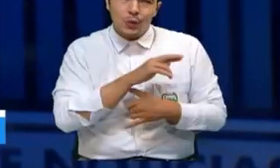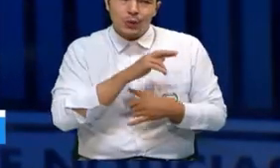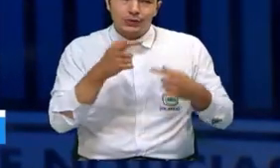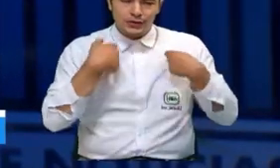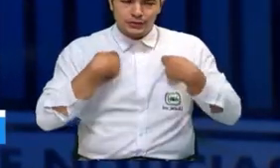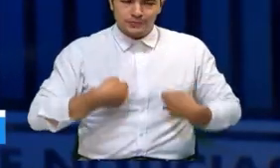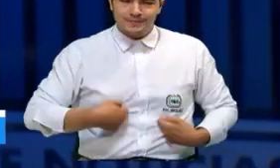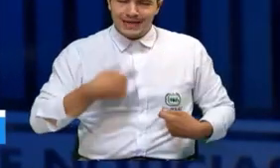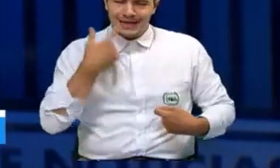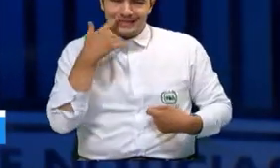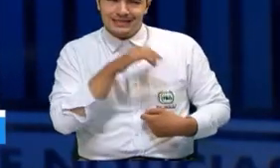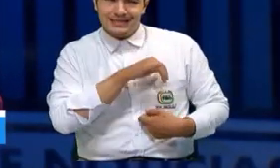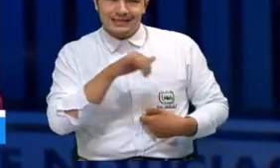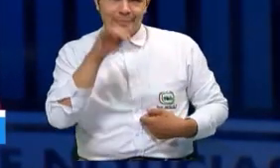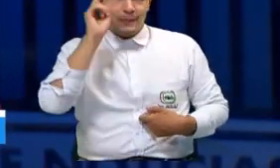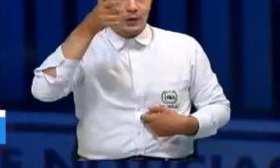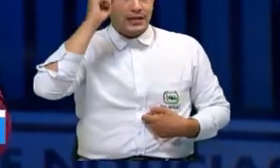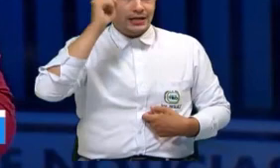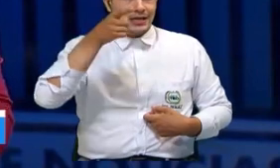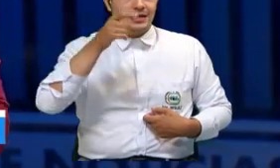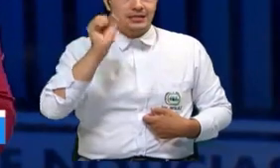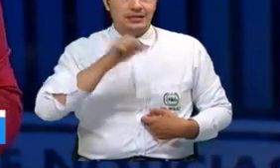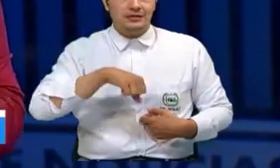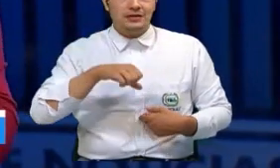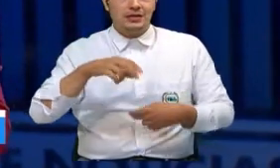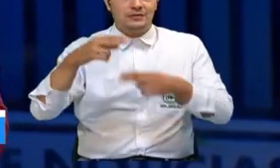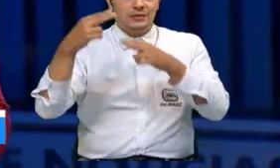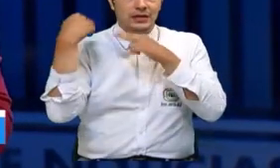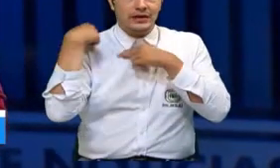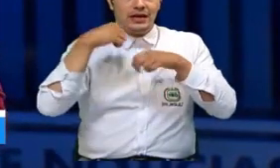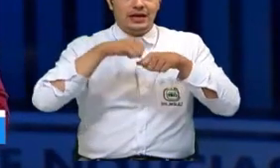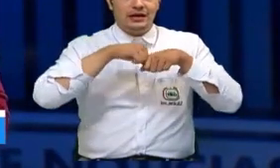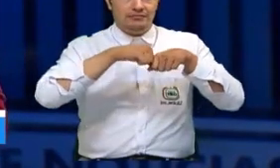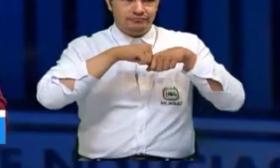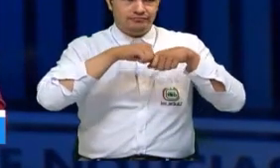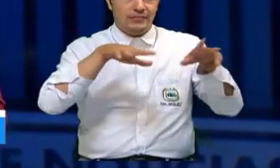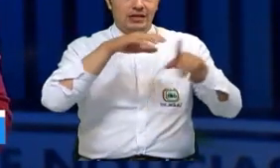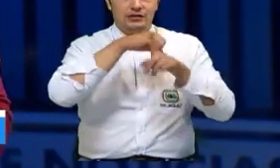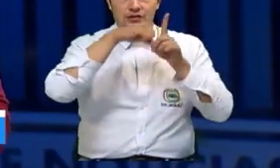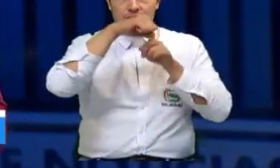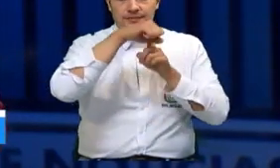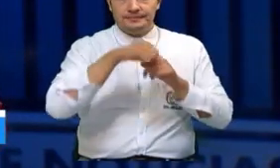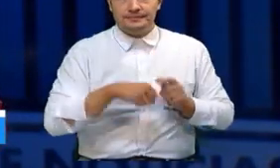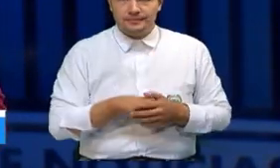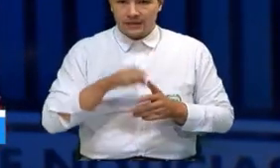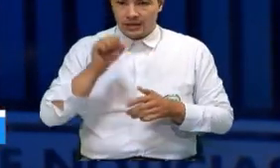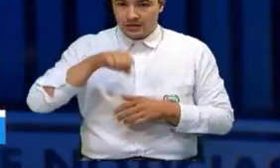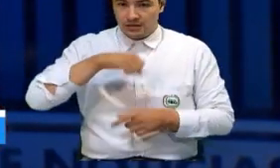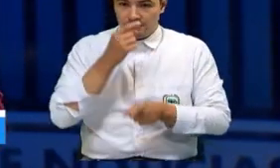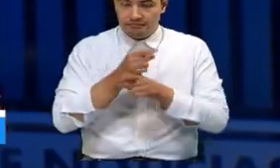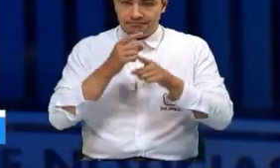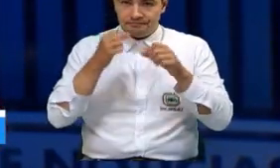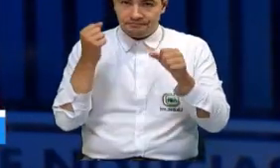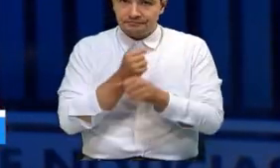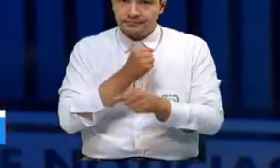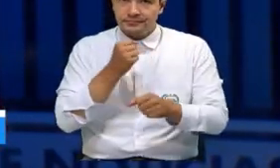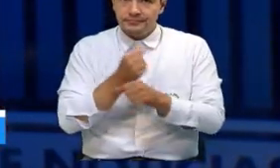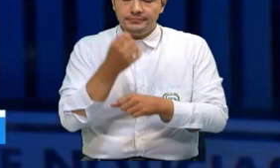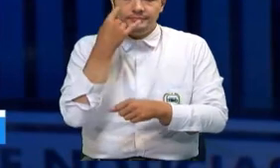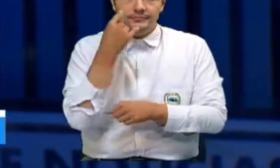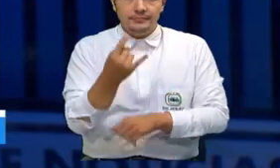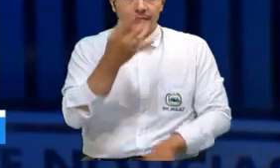Ahora, sí, con un cargo más social. Y pues nada, eso ha sido bastante interesante